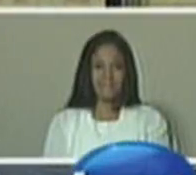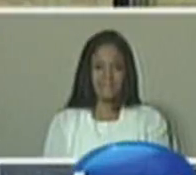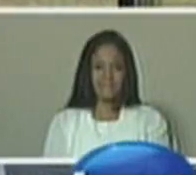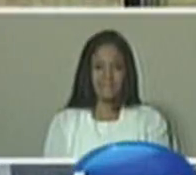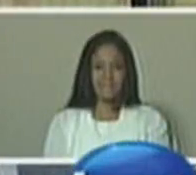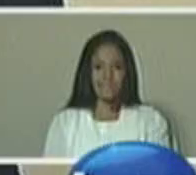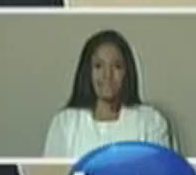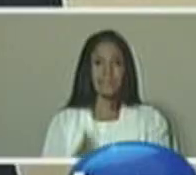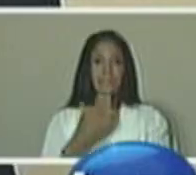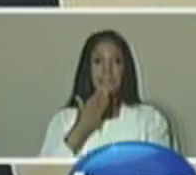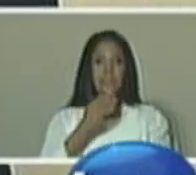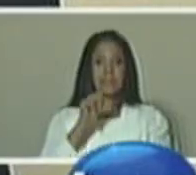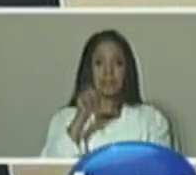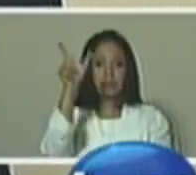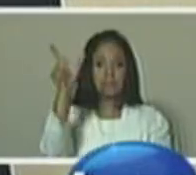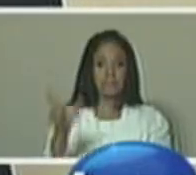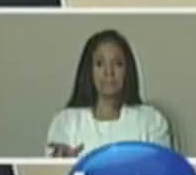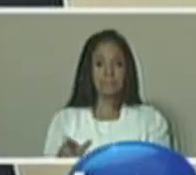Gracias a ti, Daniel.